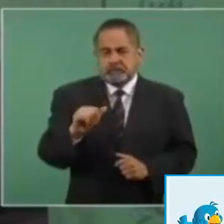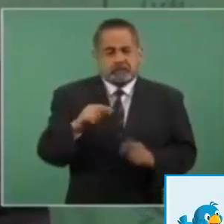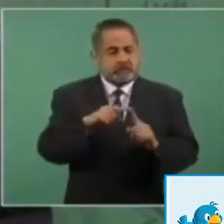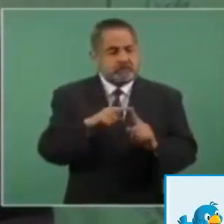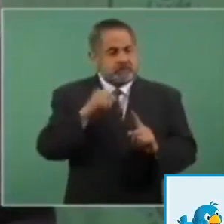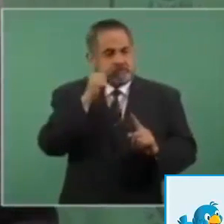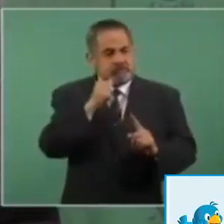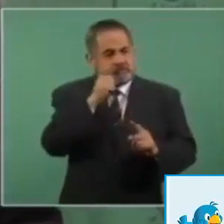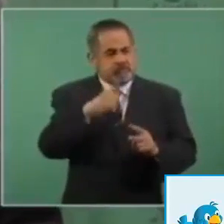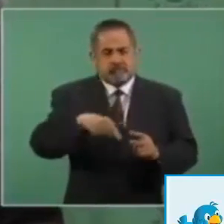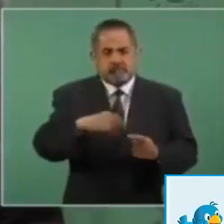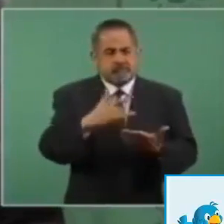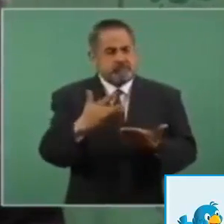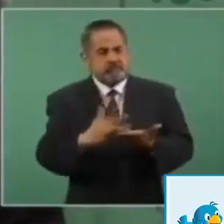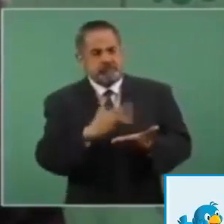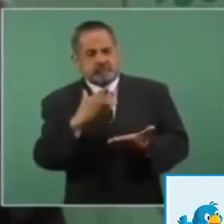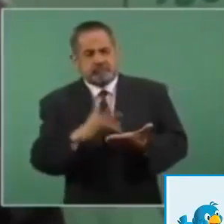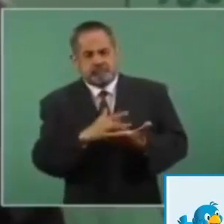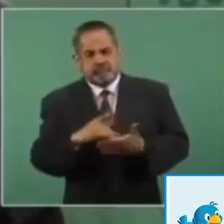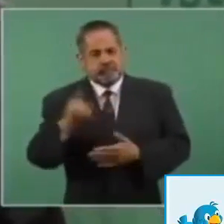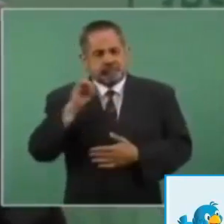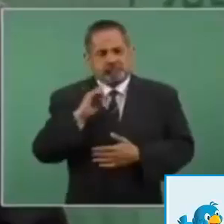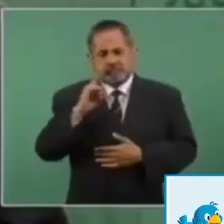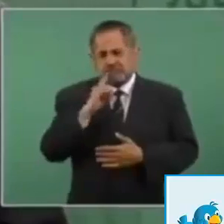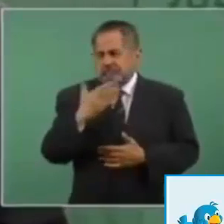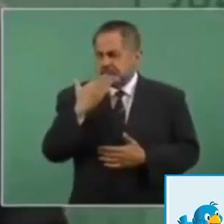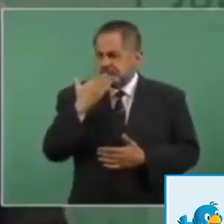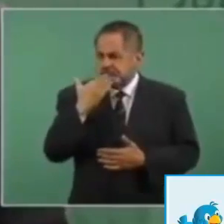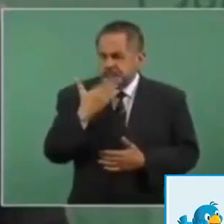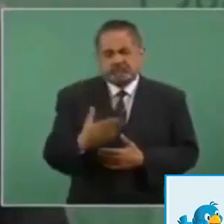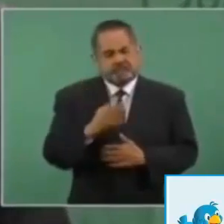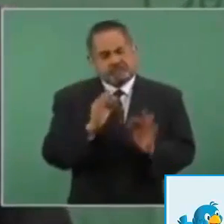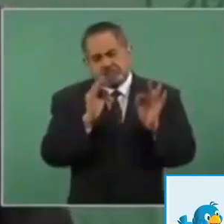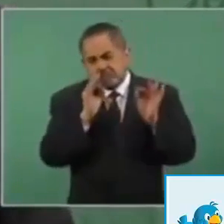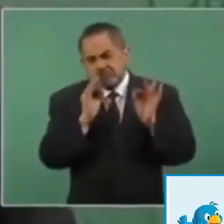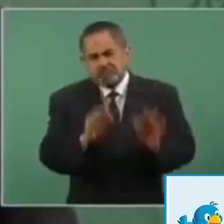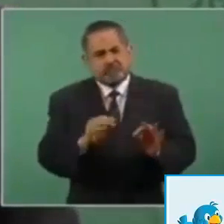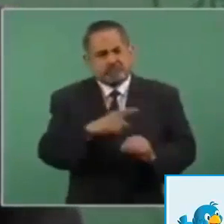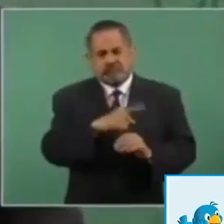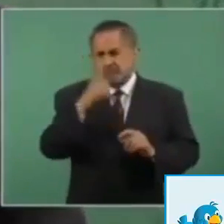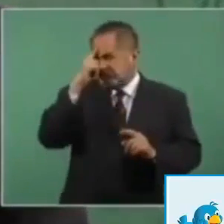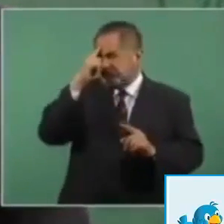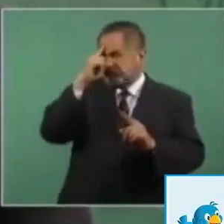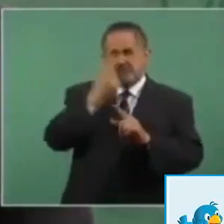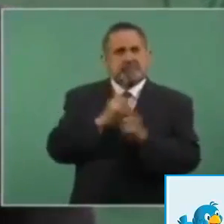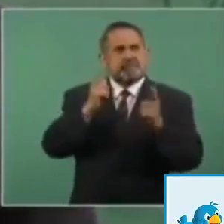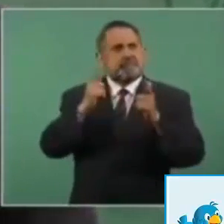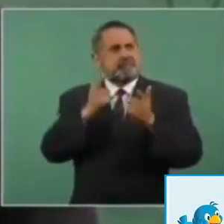siempre nos apoyó, una mujer extraordinaria, libertaria,